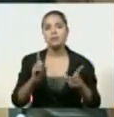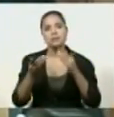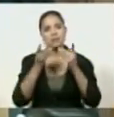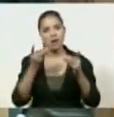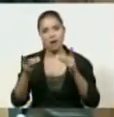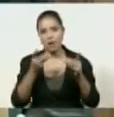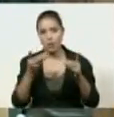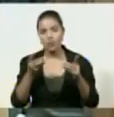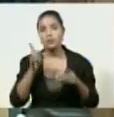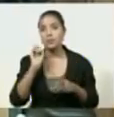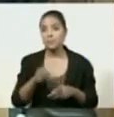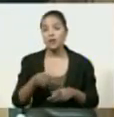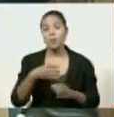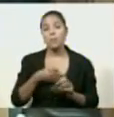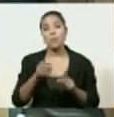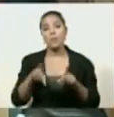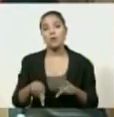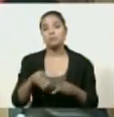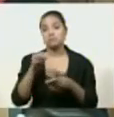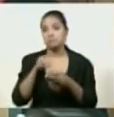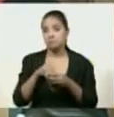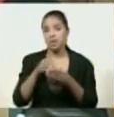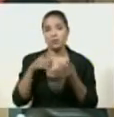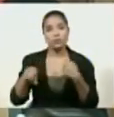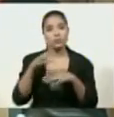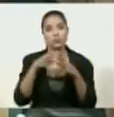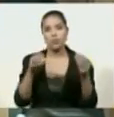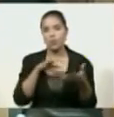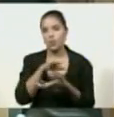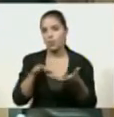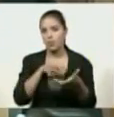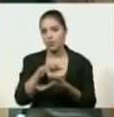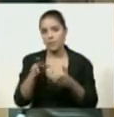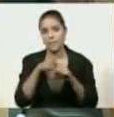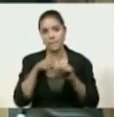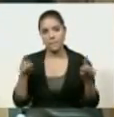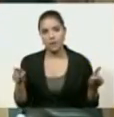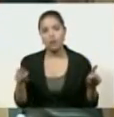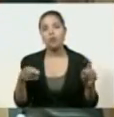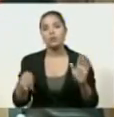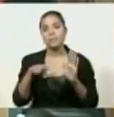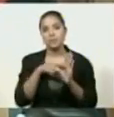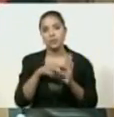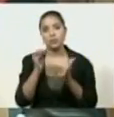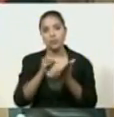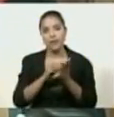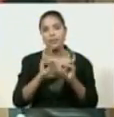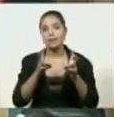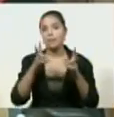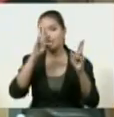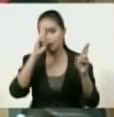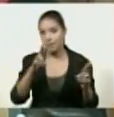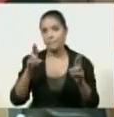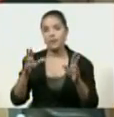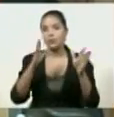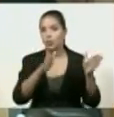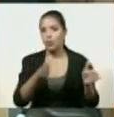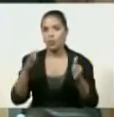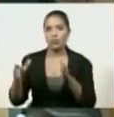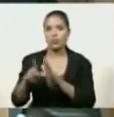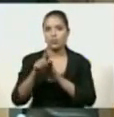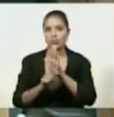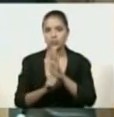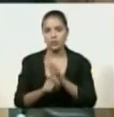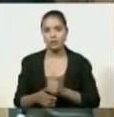diálogo, sino a su posibilidad de intermediación en todos los conflictos. Pero, repito, es un tema del respeto al orden público